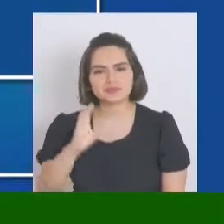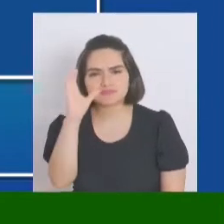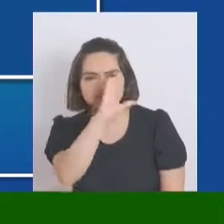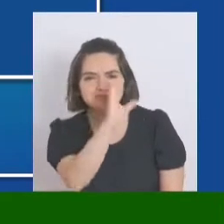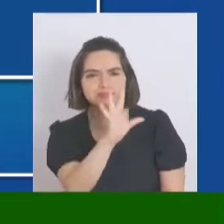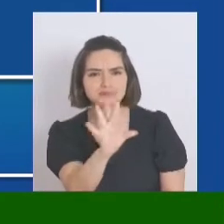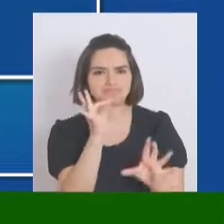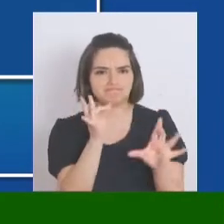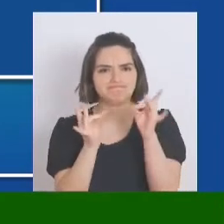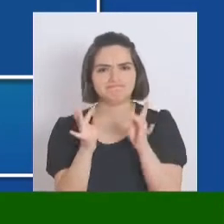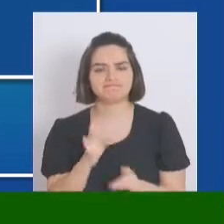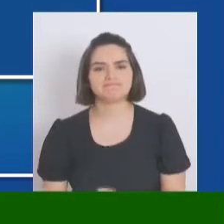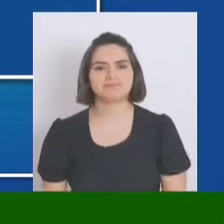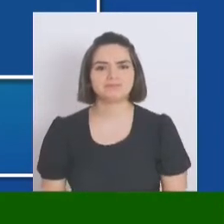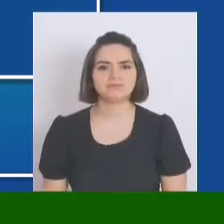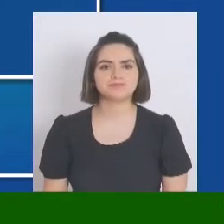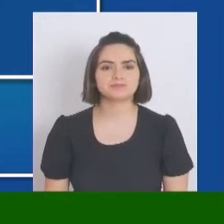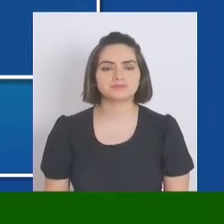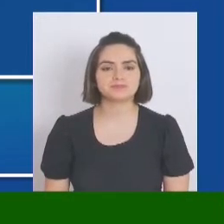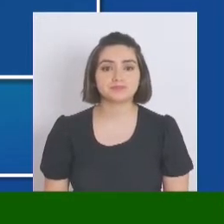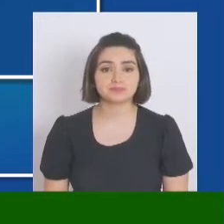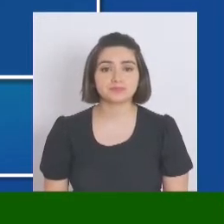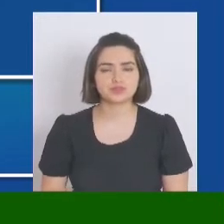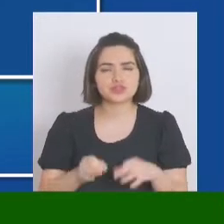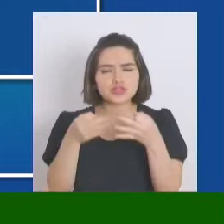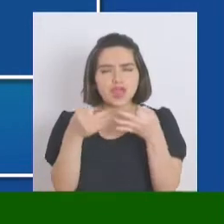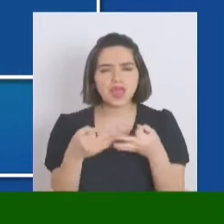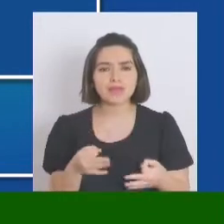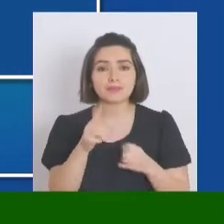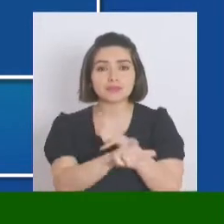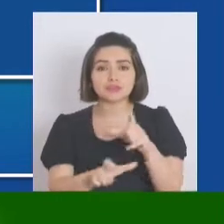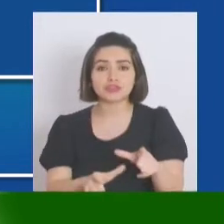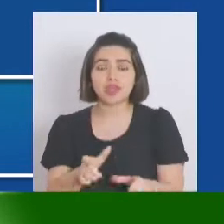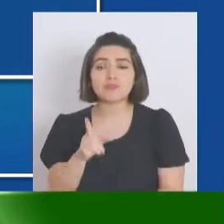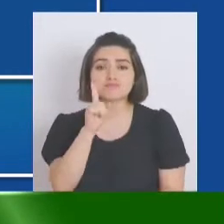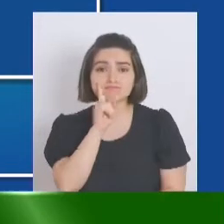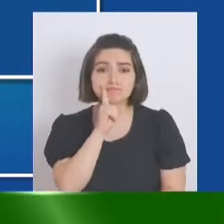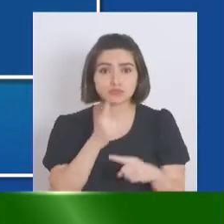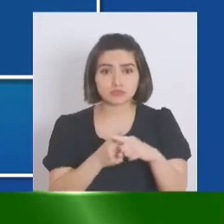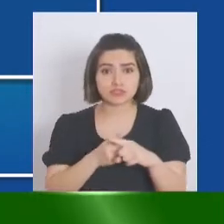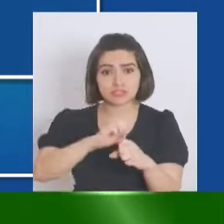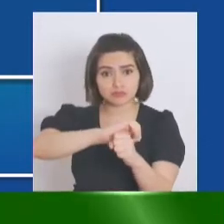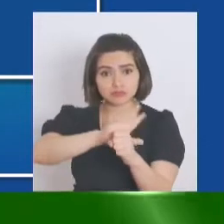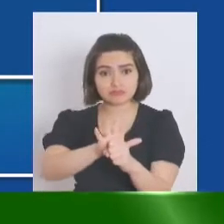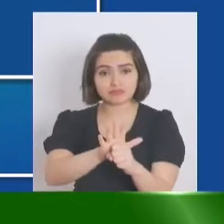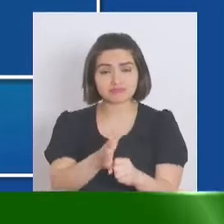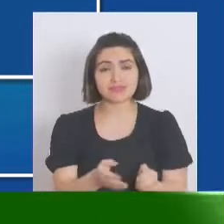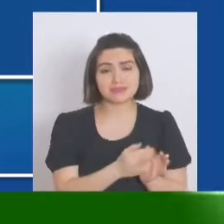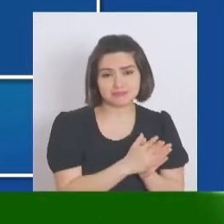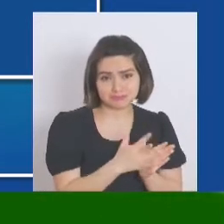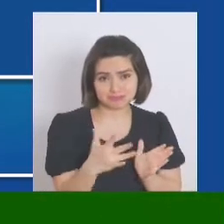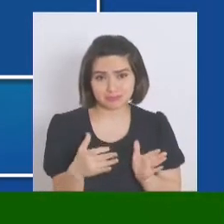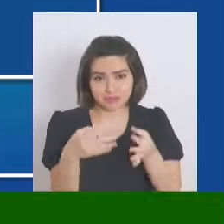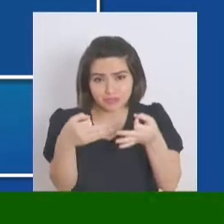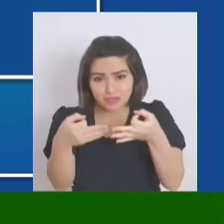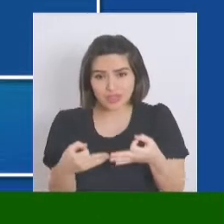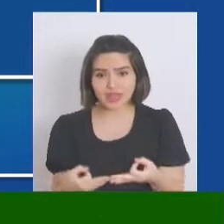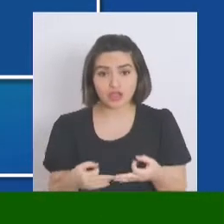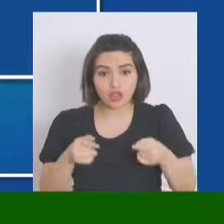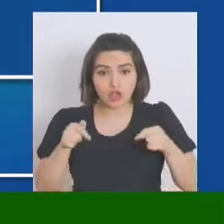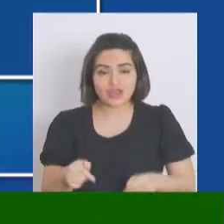búsqueda activa de casos. La cifra total de personas diagnosticadas con COVID-19 alcanza hoy día